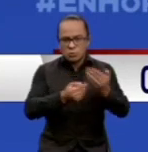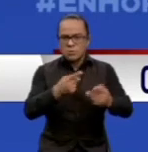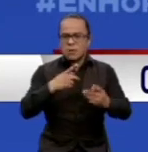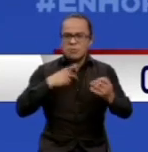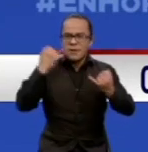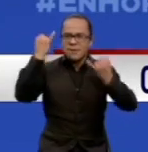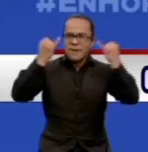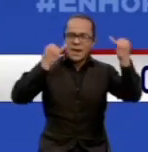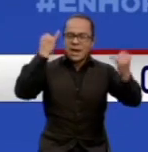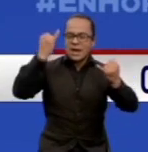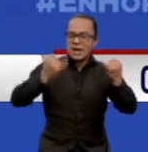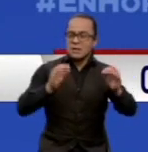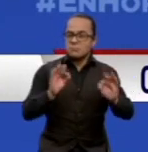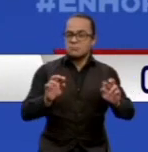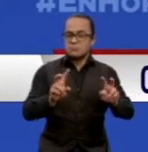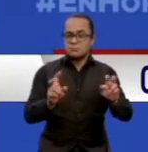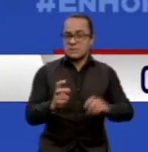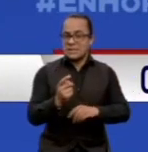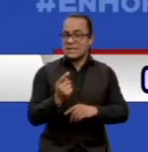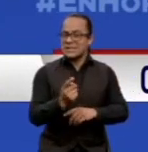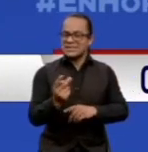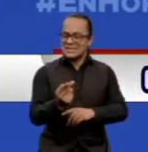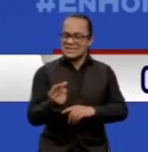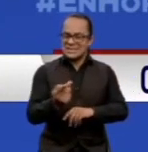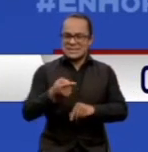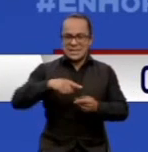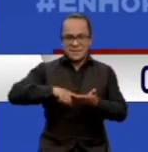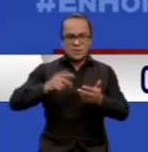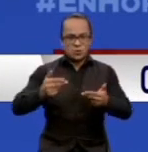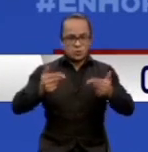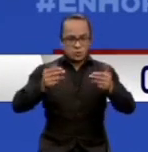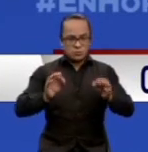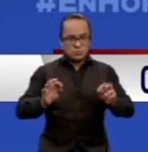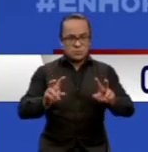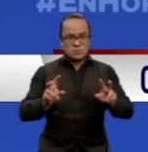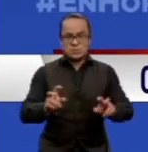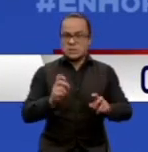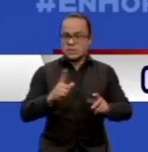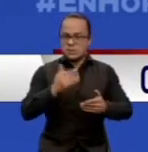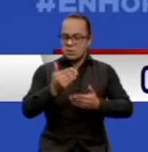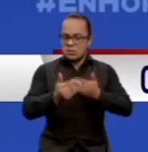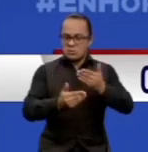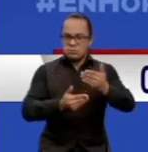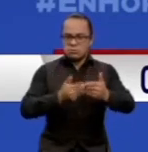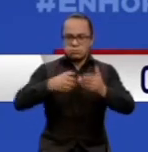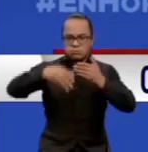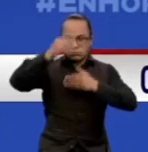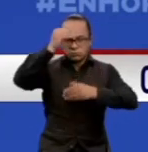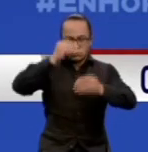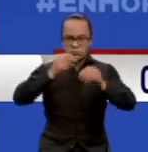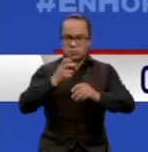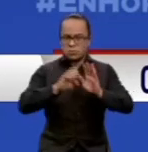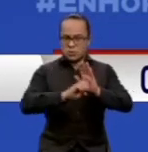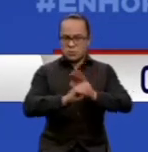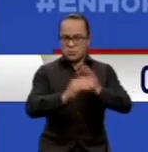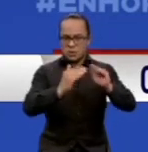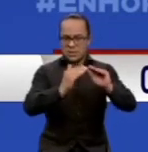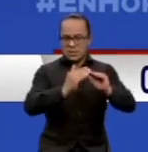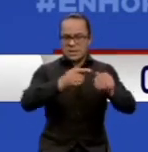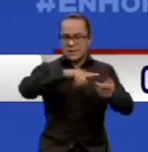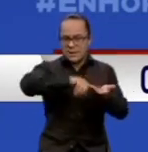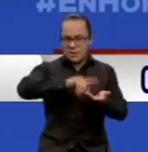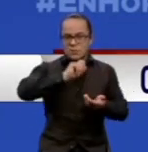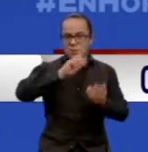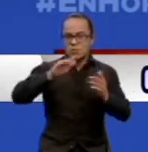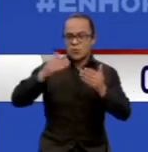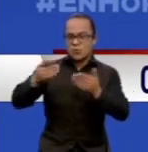improvisar. Eso es muy necesario en la empresa y es una escuela continua cuando llevas una casa para aprender esa